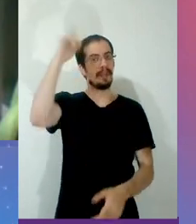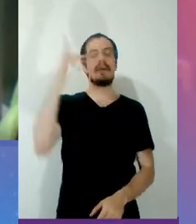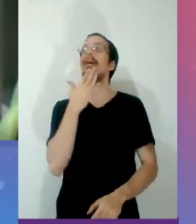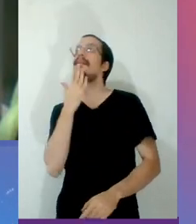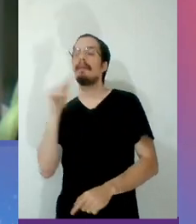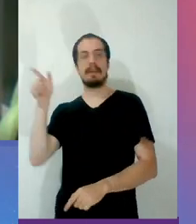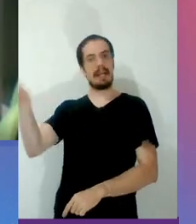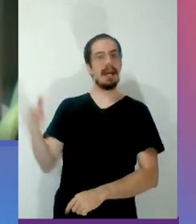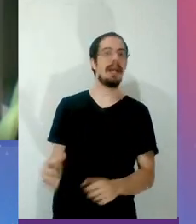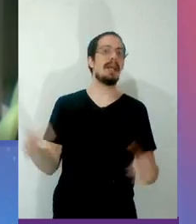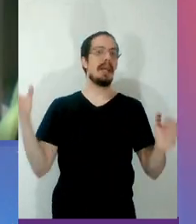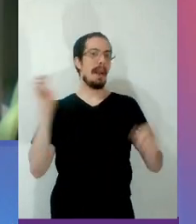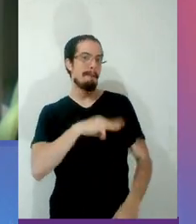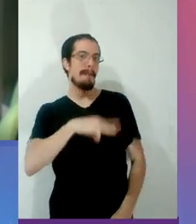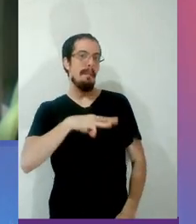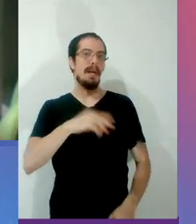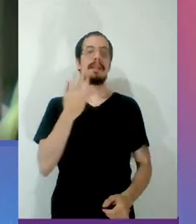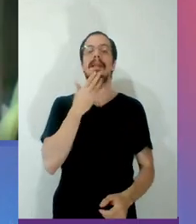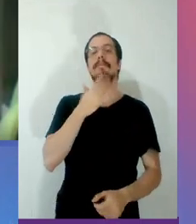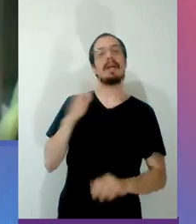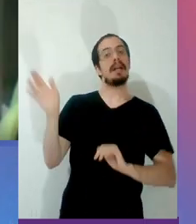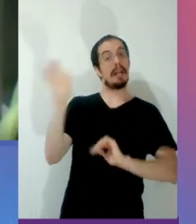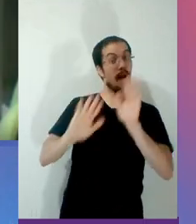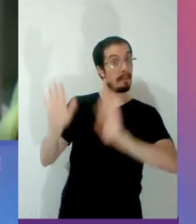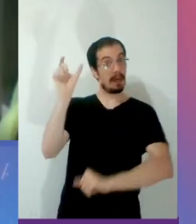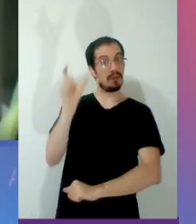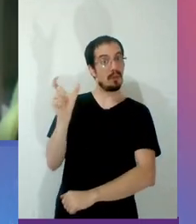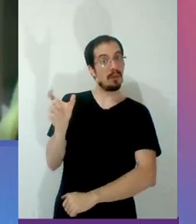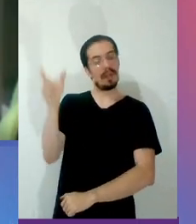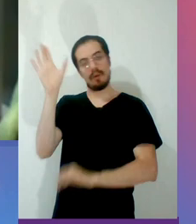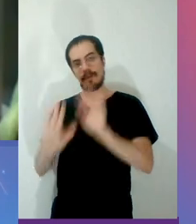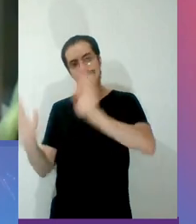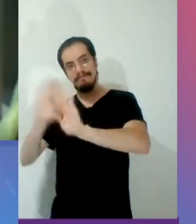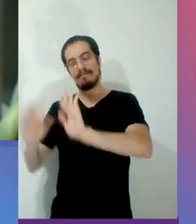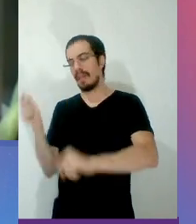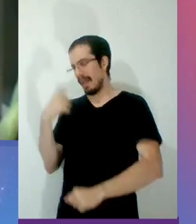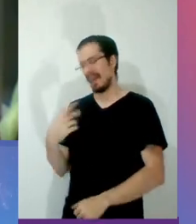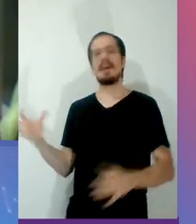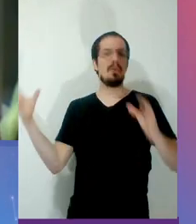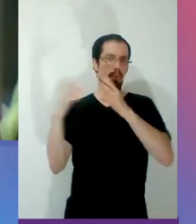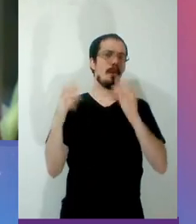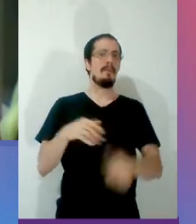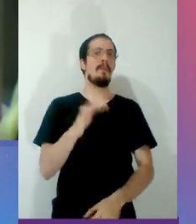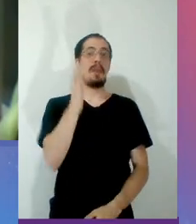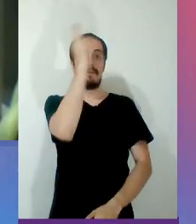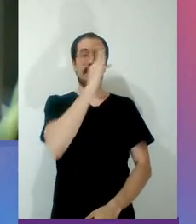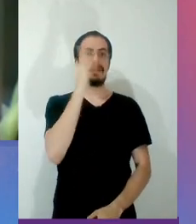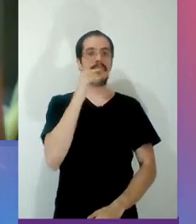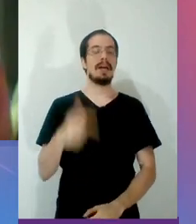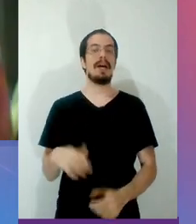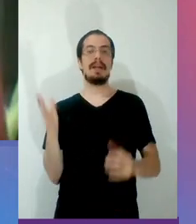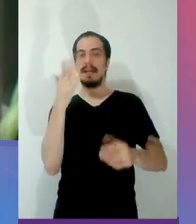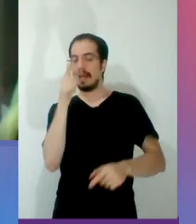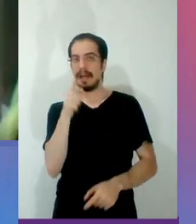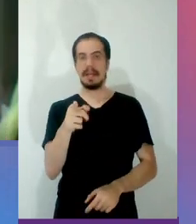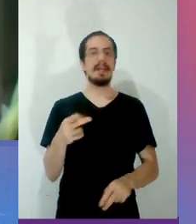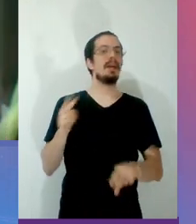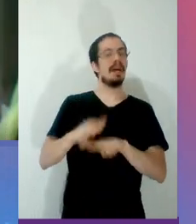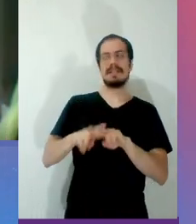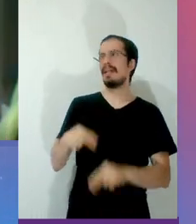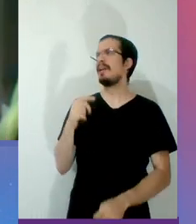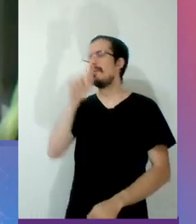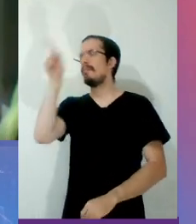juntaron o los cuidadores se juntaron en un grupo, por ejemplo, de Facebook y hacían sus preguntas y